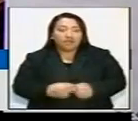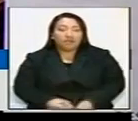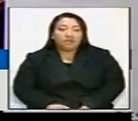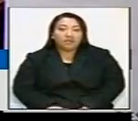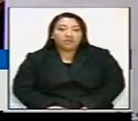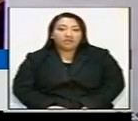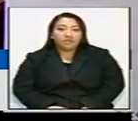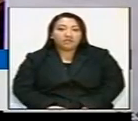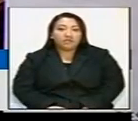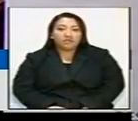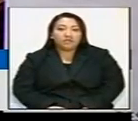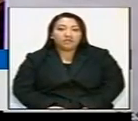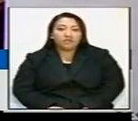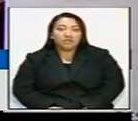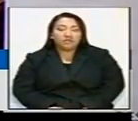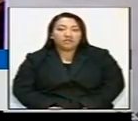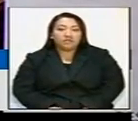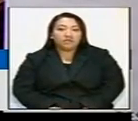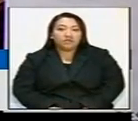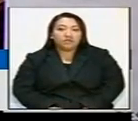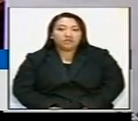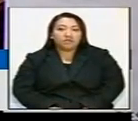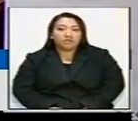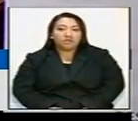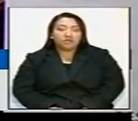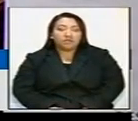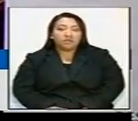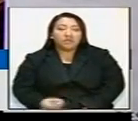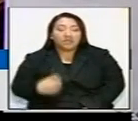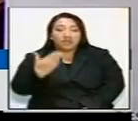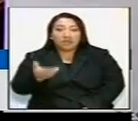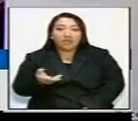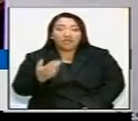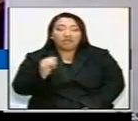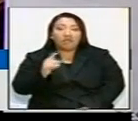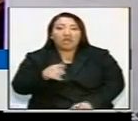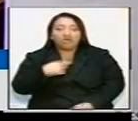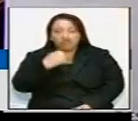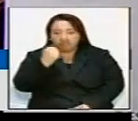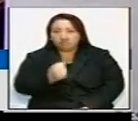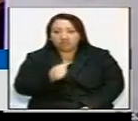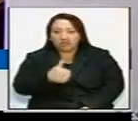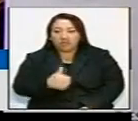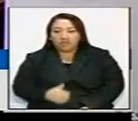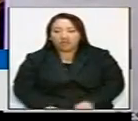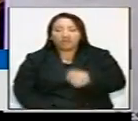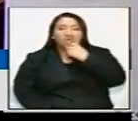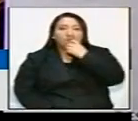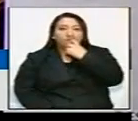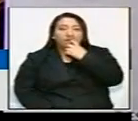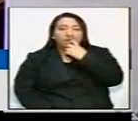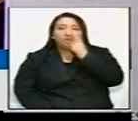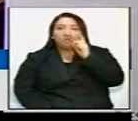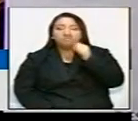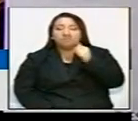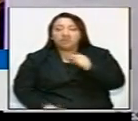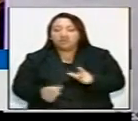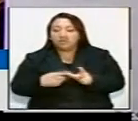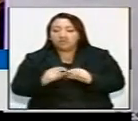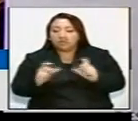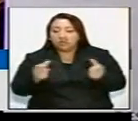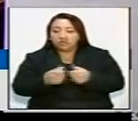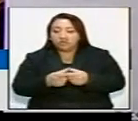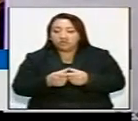a los políticos que estaban empleando información que había sido confirmada públicamente. Y finalmente la